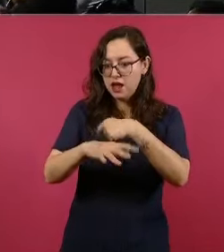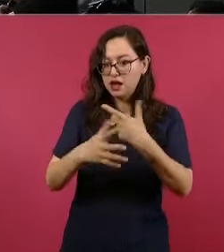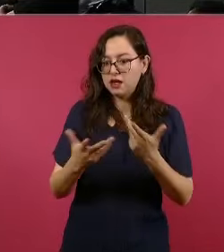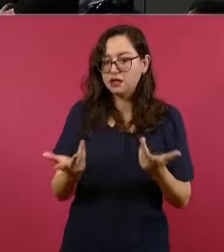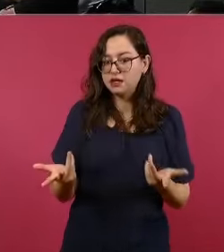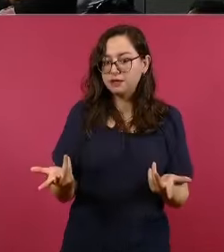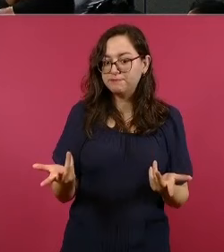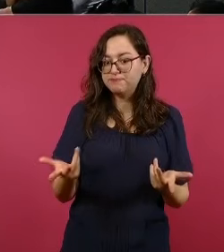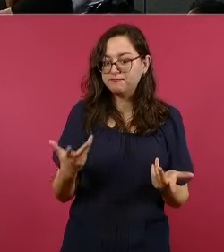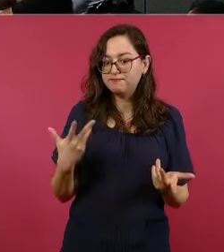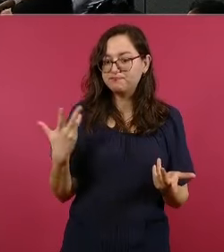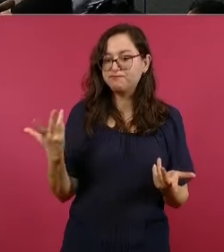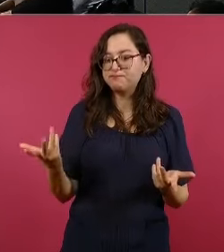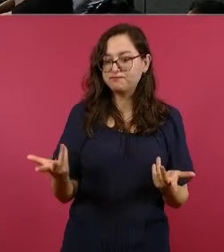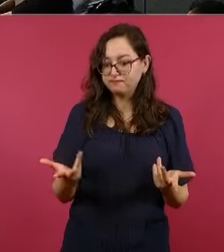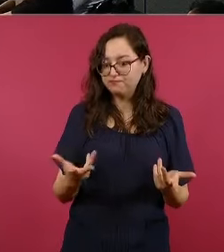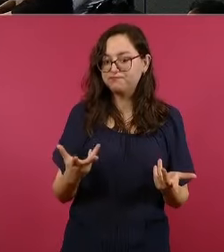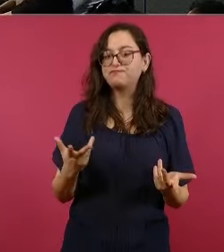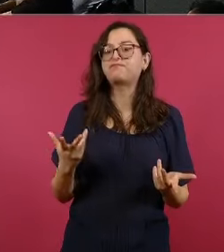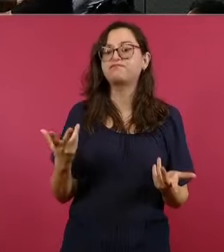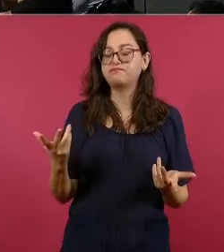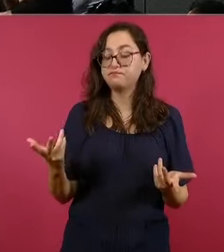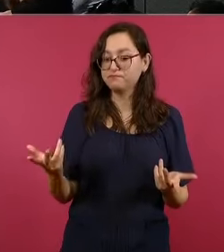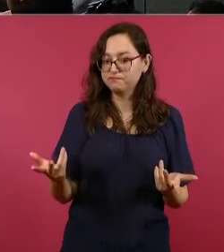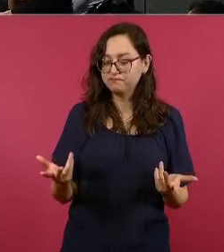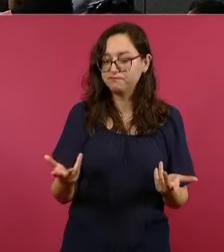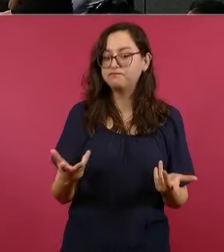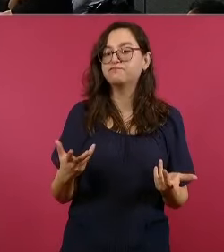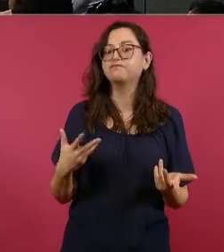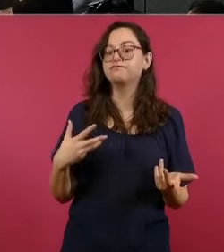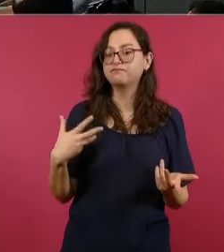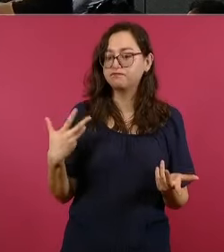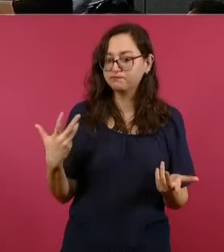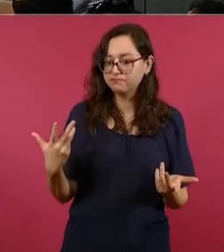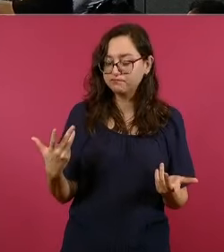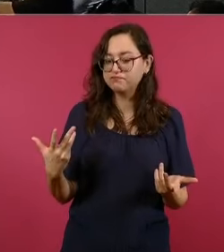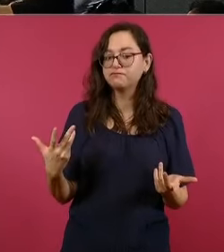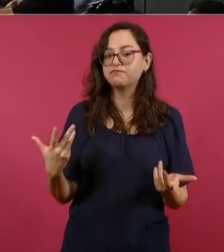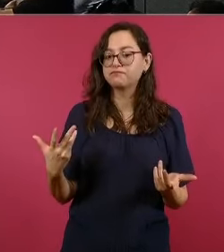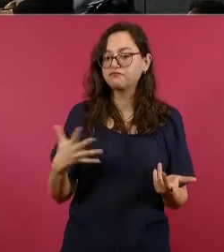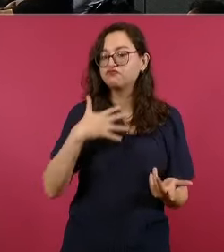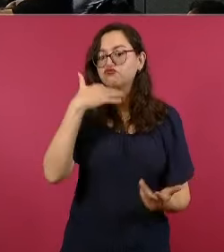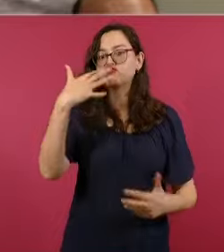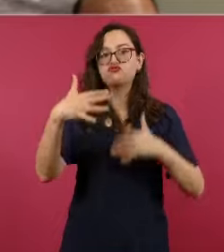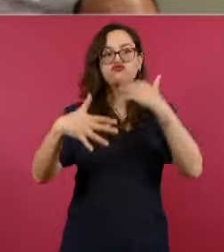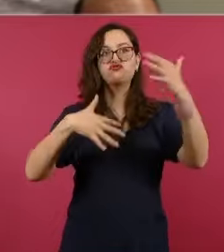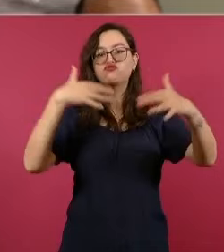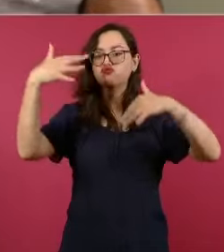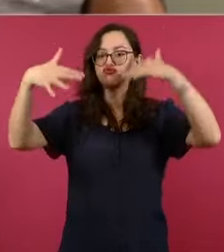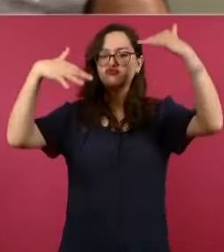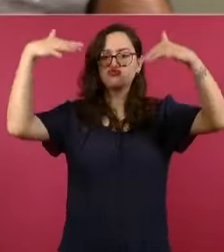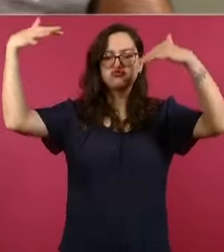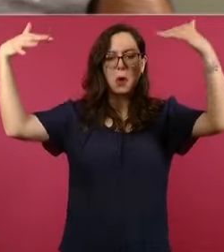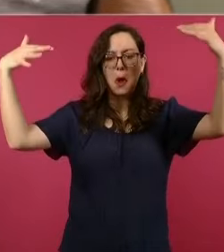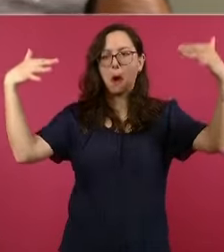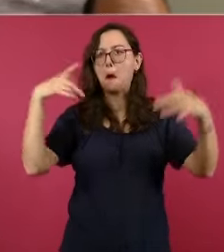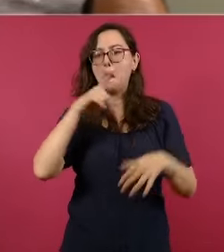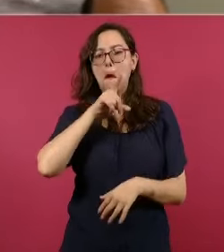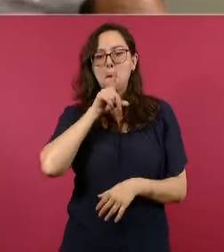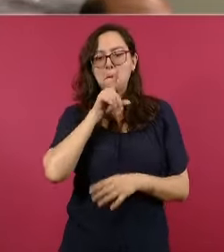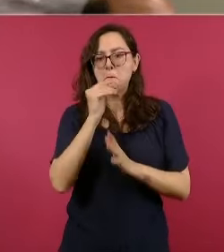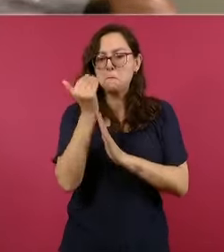es Es muy poco lo que e este contamina este tipo de generación